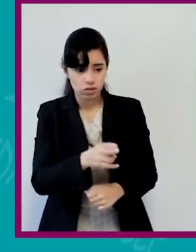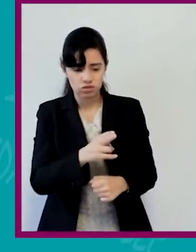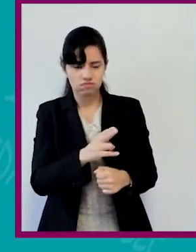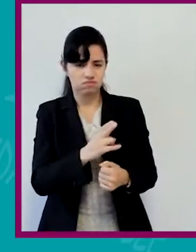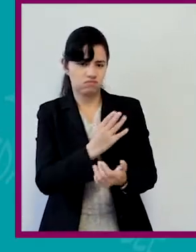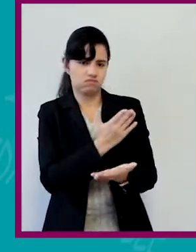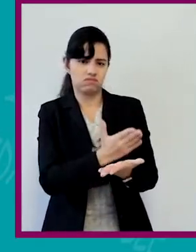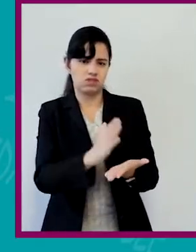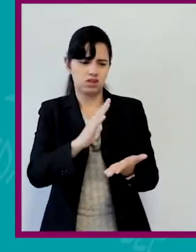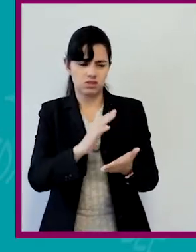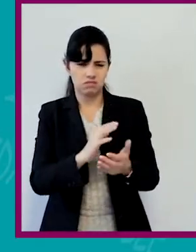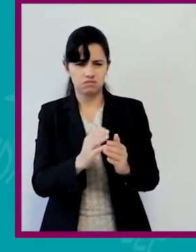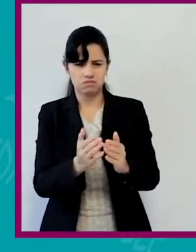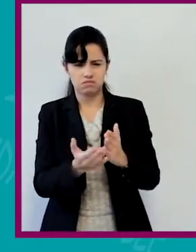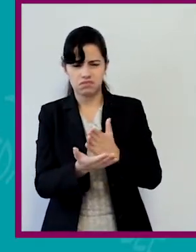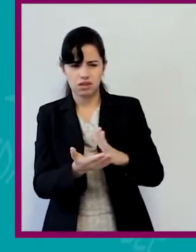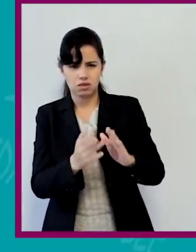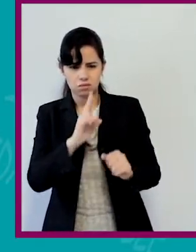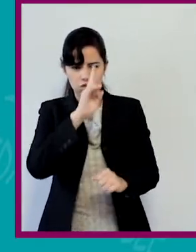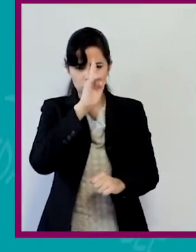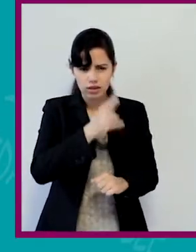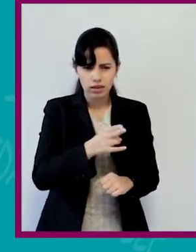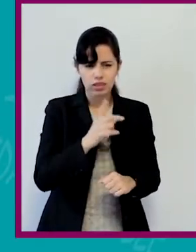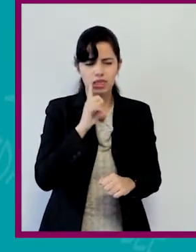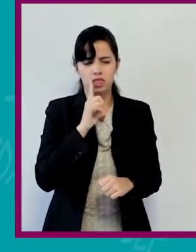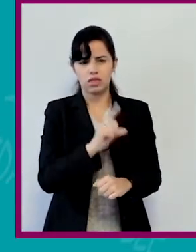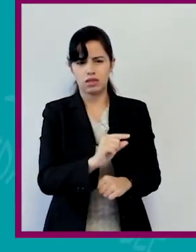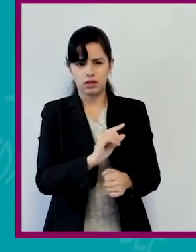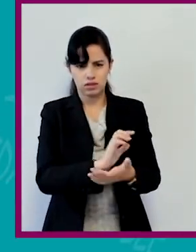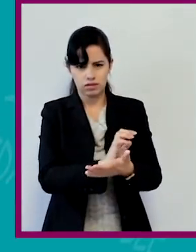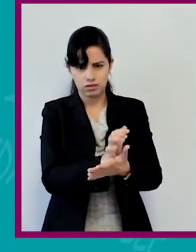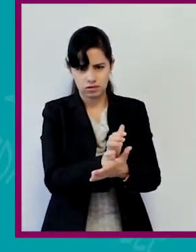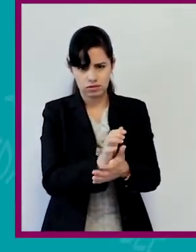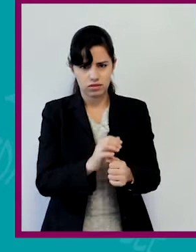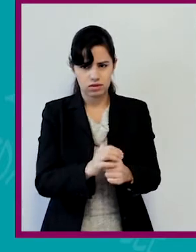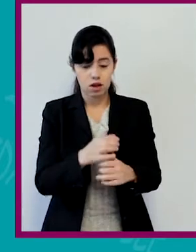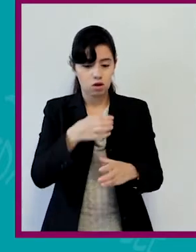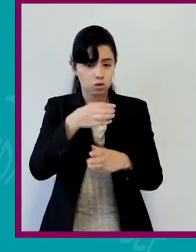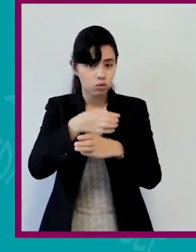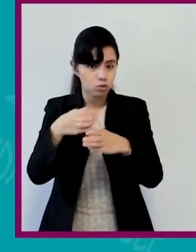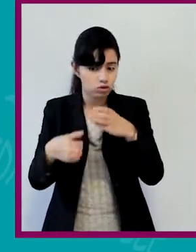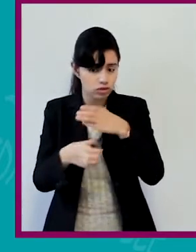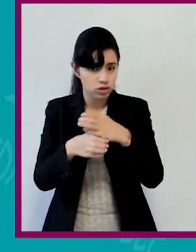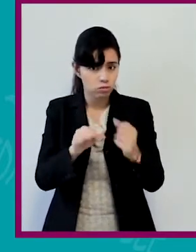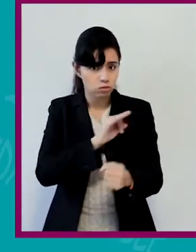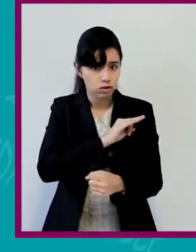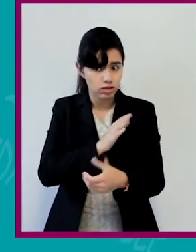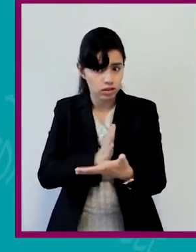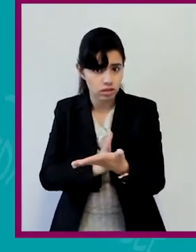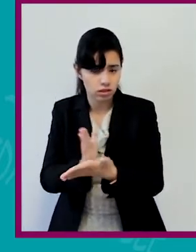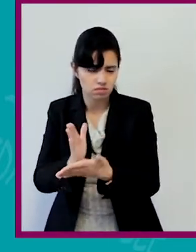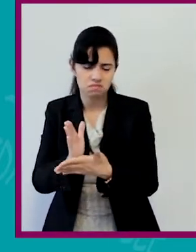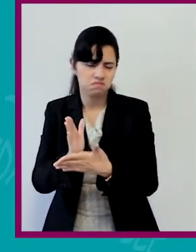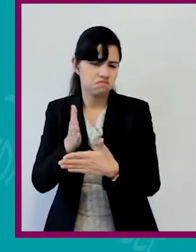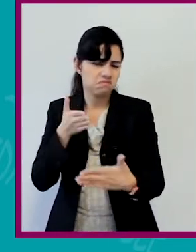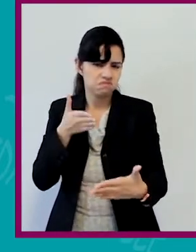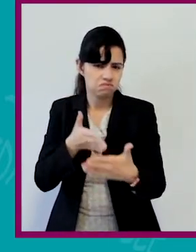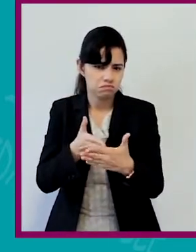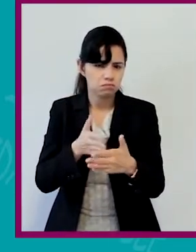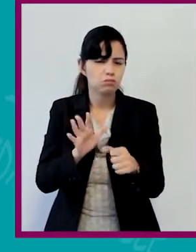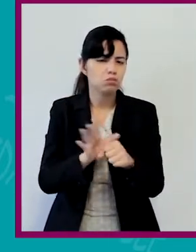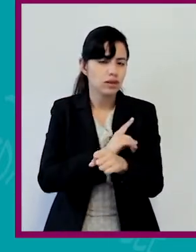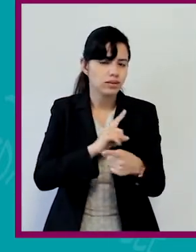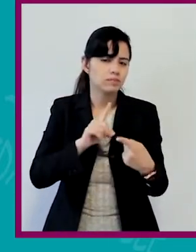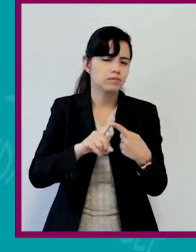prohibir acceso a ciertas cosas por razón de su raza, por razón